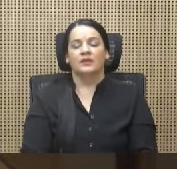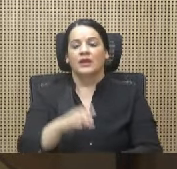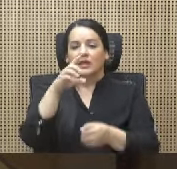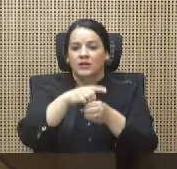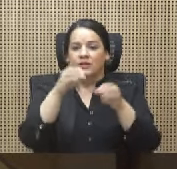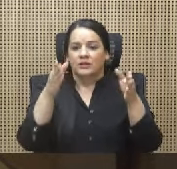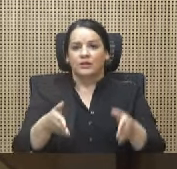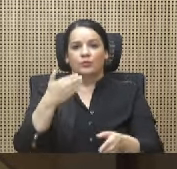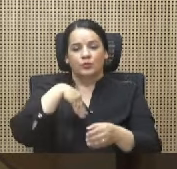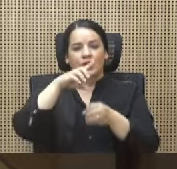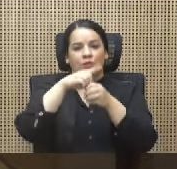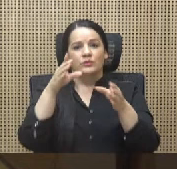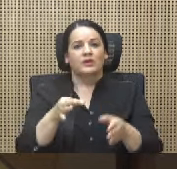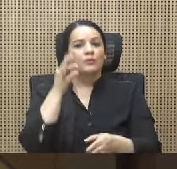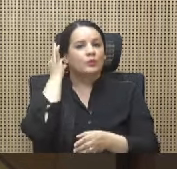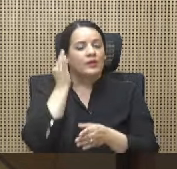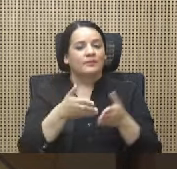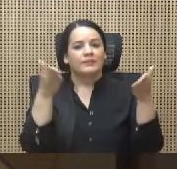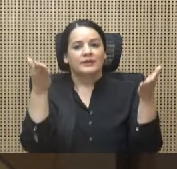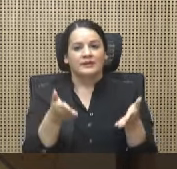Diputados y diputadas presentes.